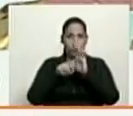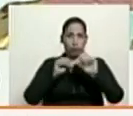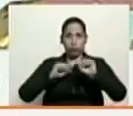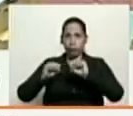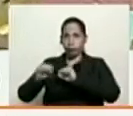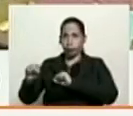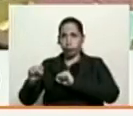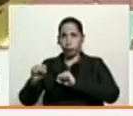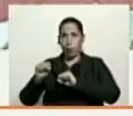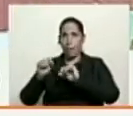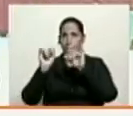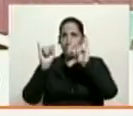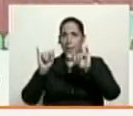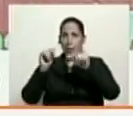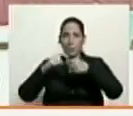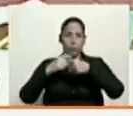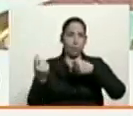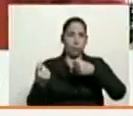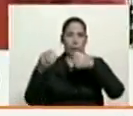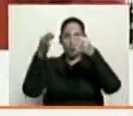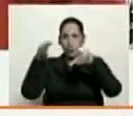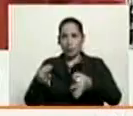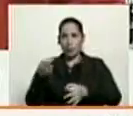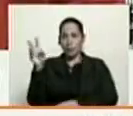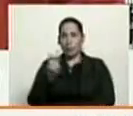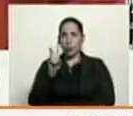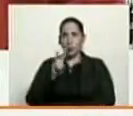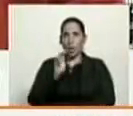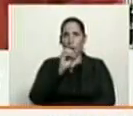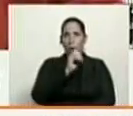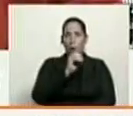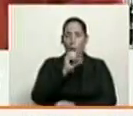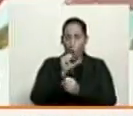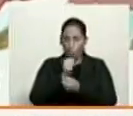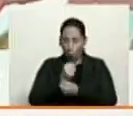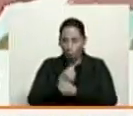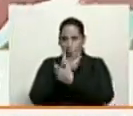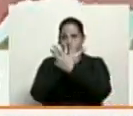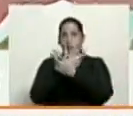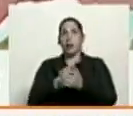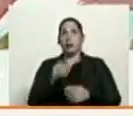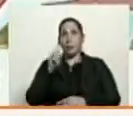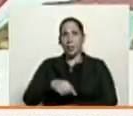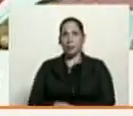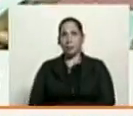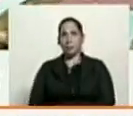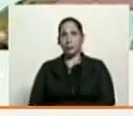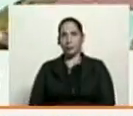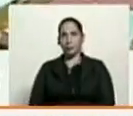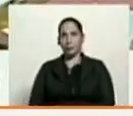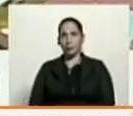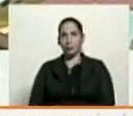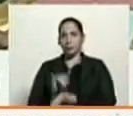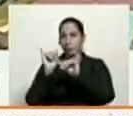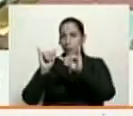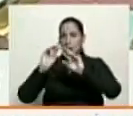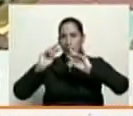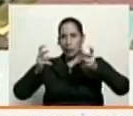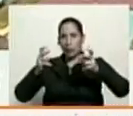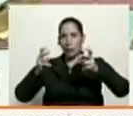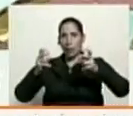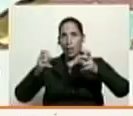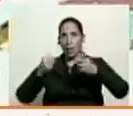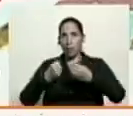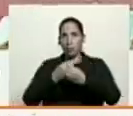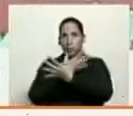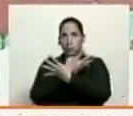de retirada definitiva de Venezuela de la OEA? Y la otra, motivado también en el marco de este mismo tema de la OEA,